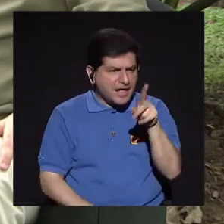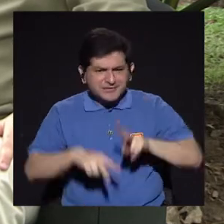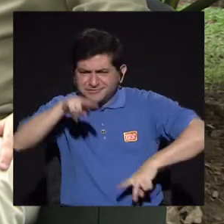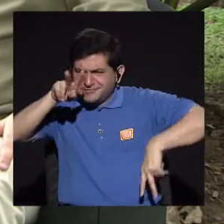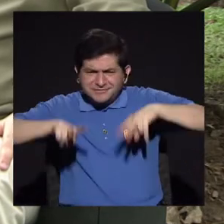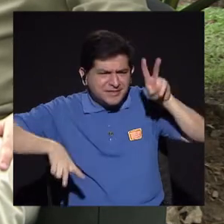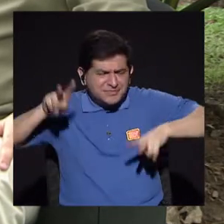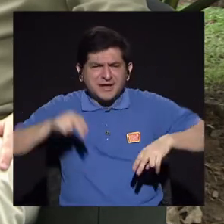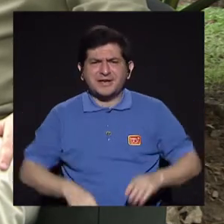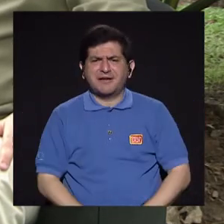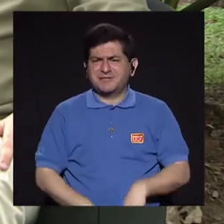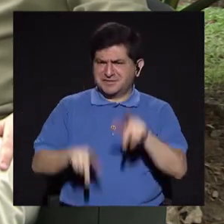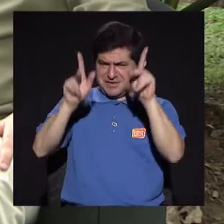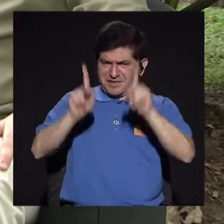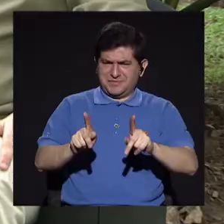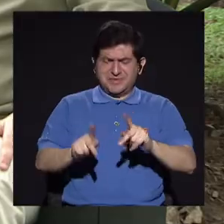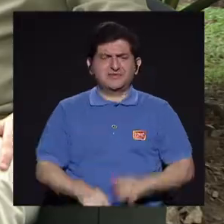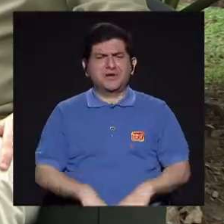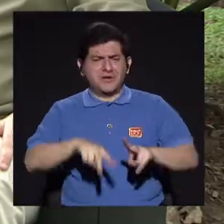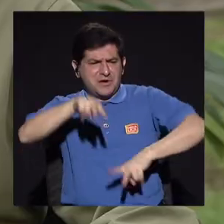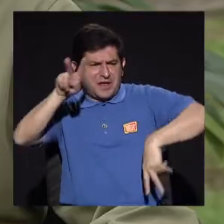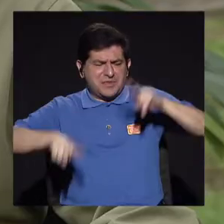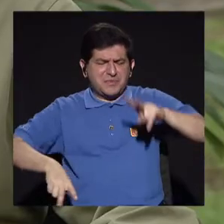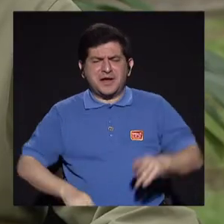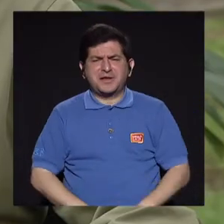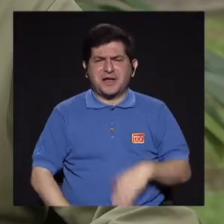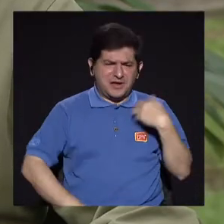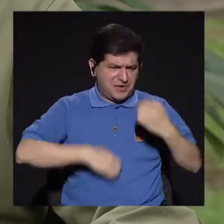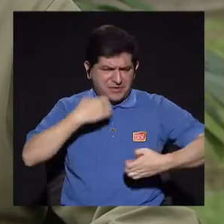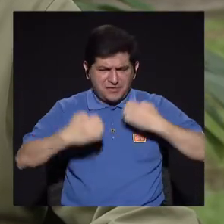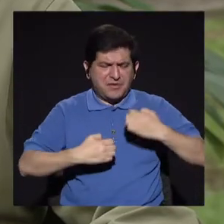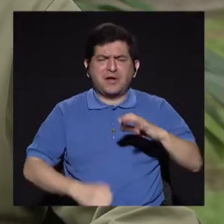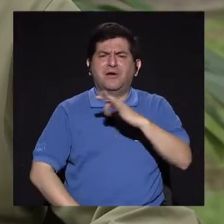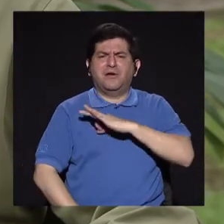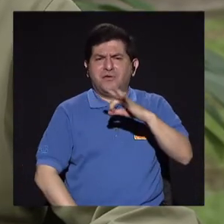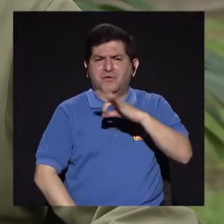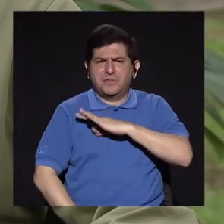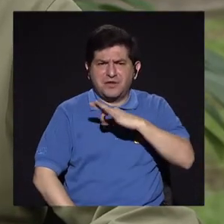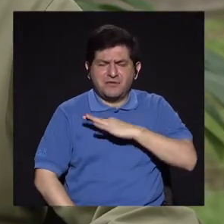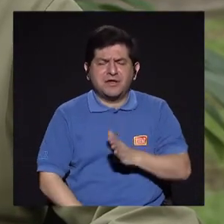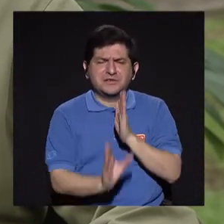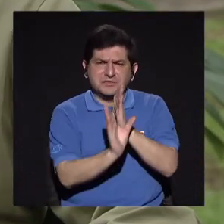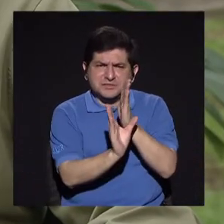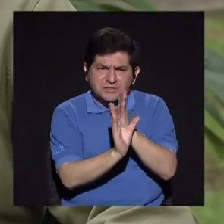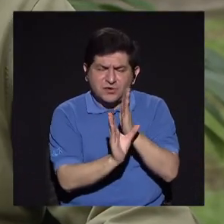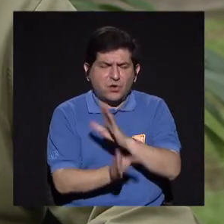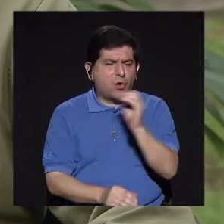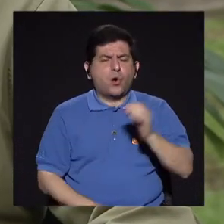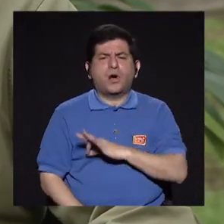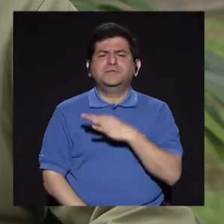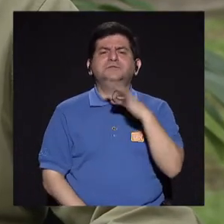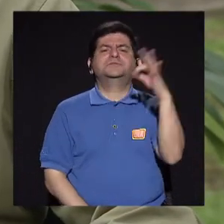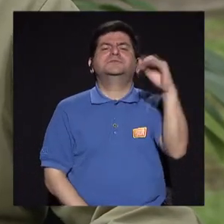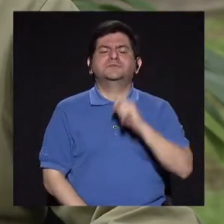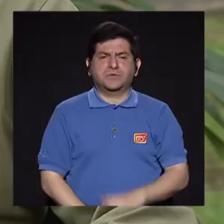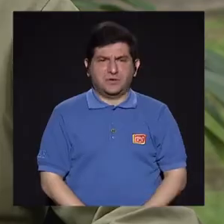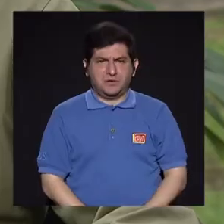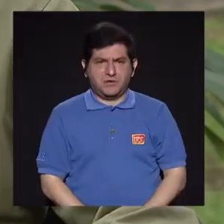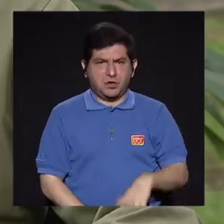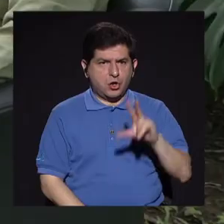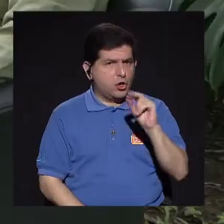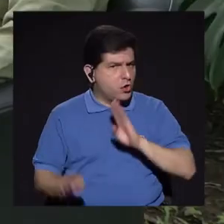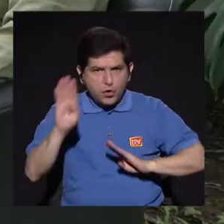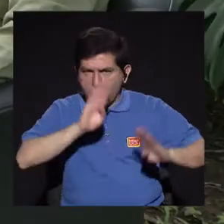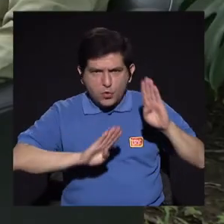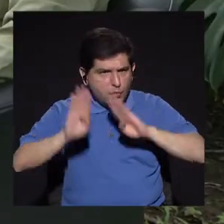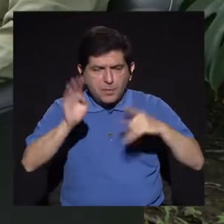estas variables en el ser humano, o sea, las variables emocionales, las variables de bienestar psicológico y de bienestar espiritual. O sea, no tanto